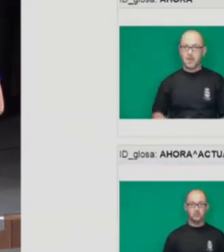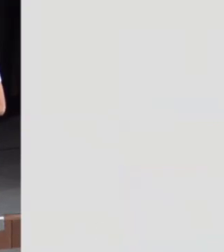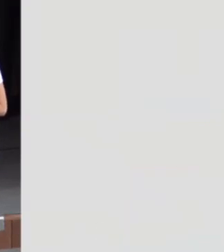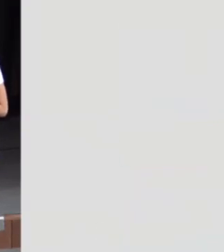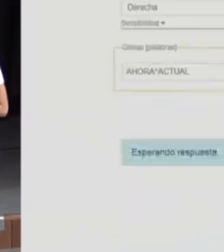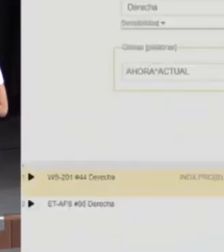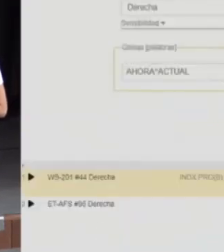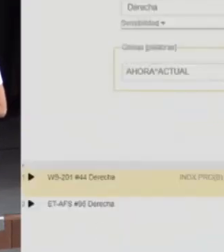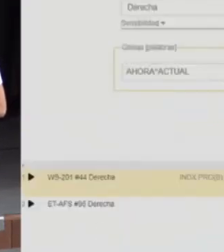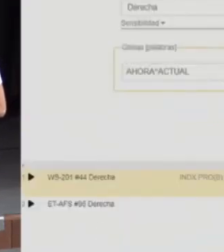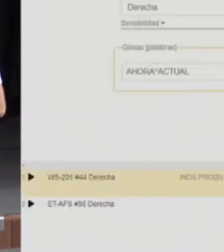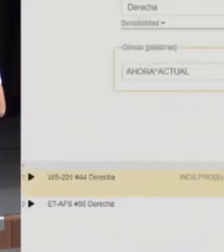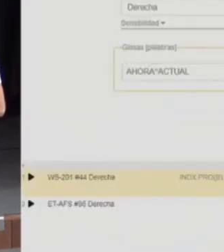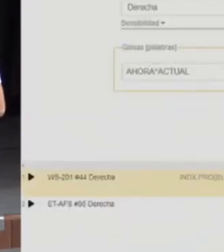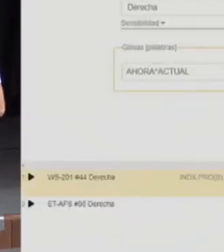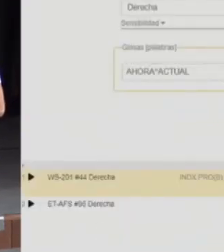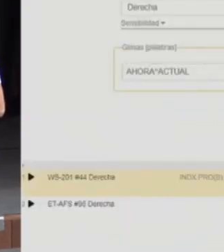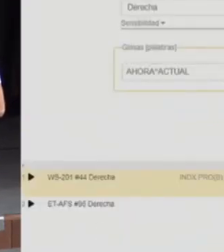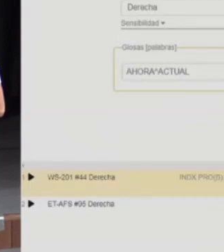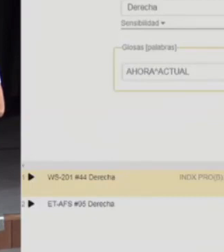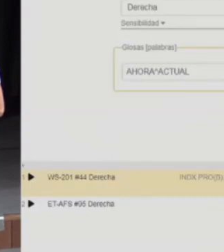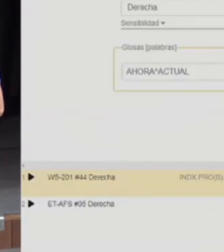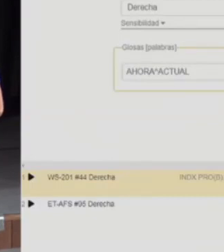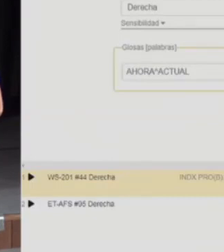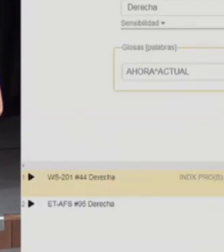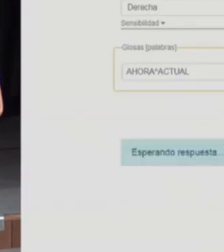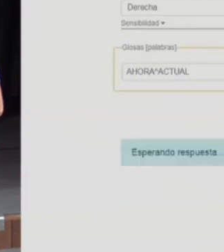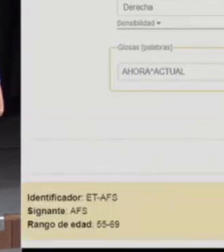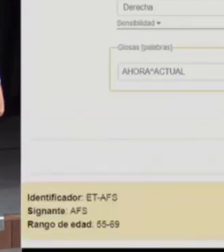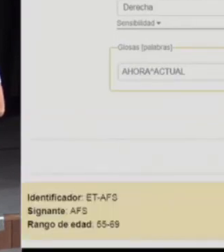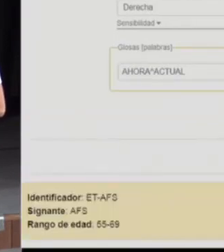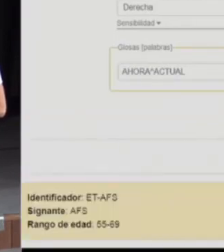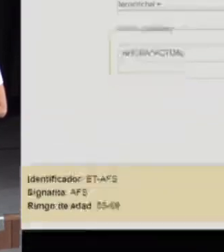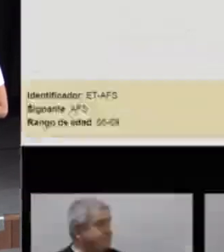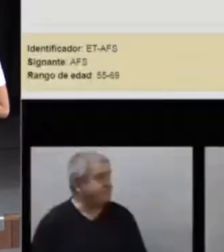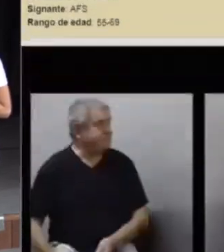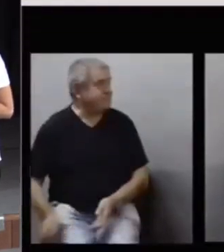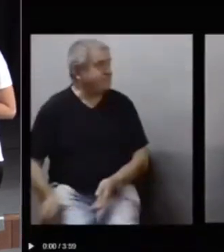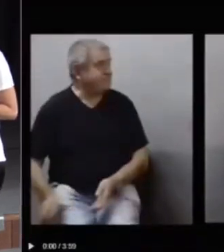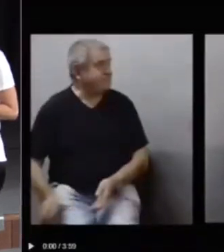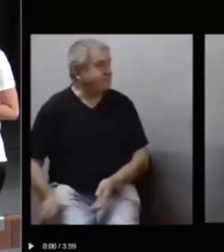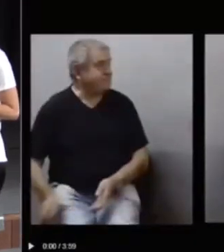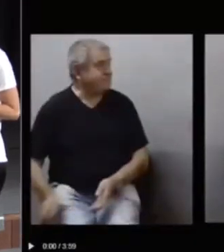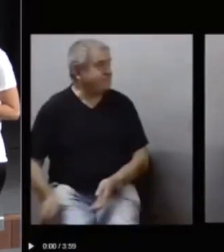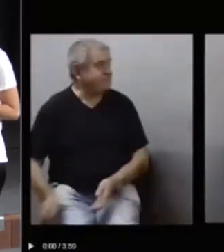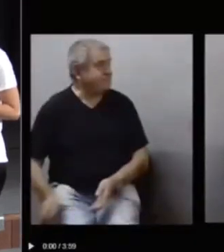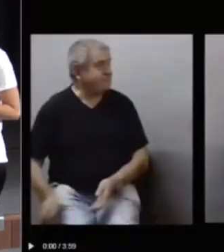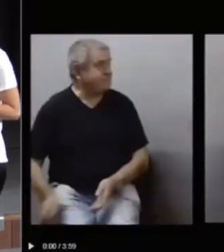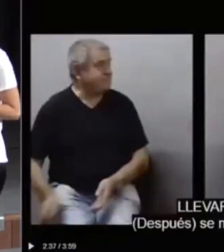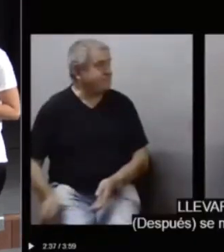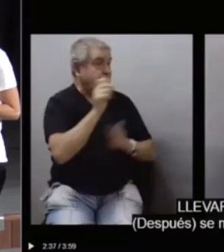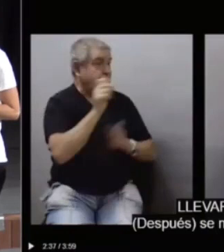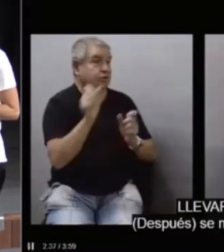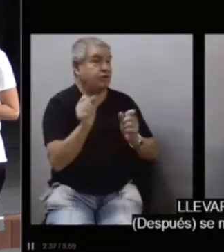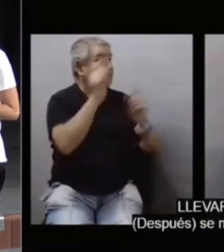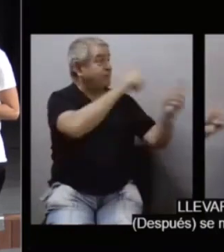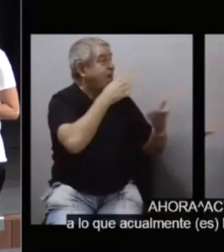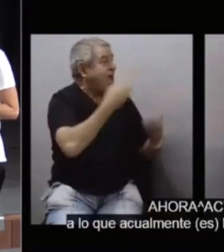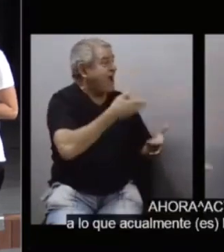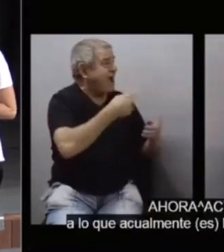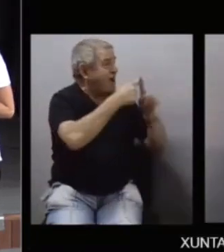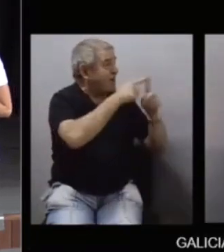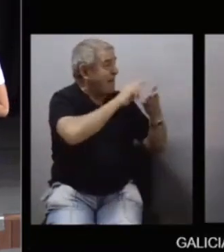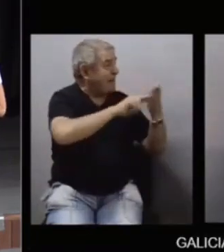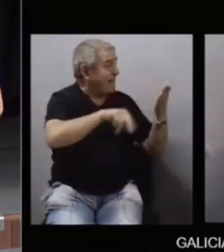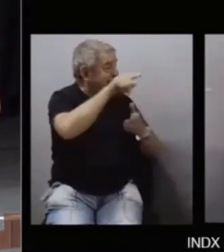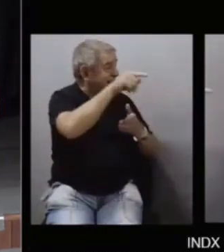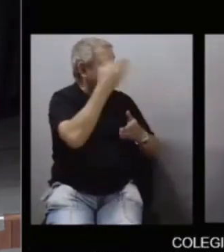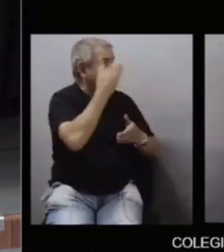de